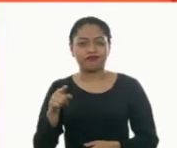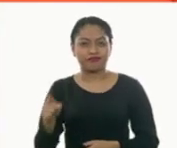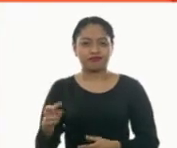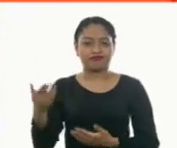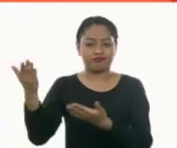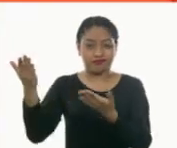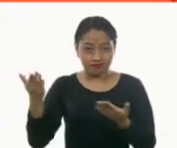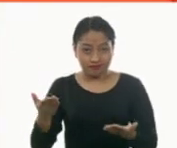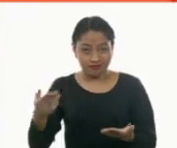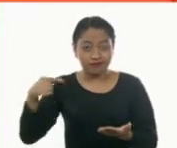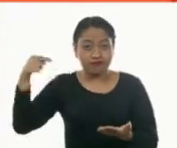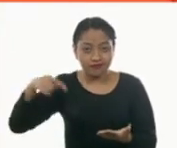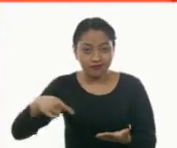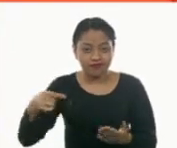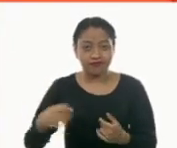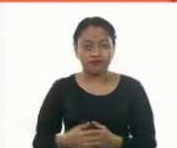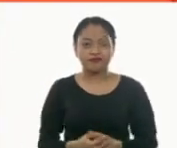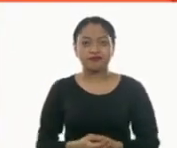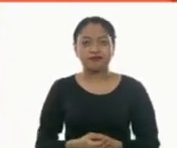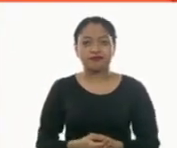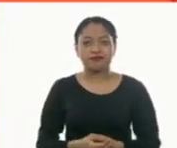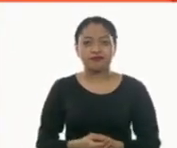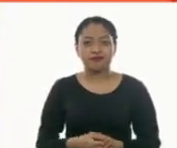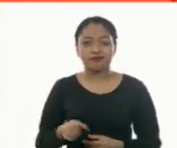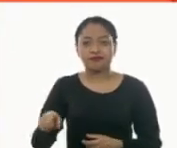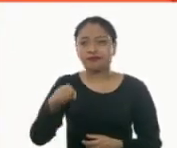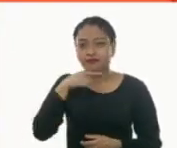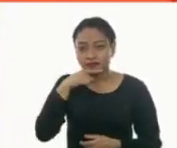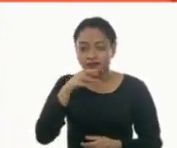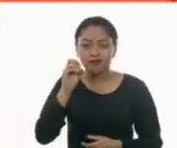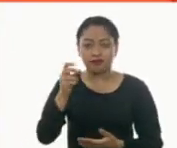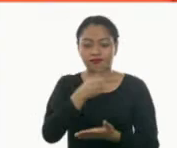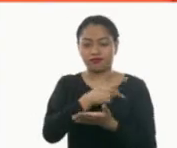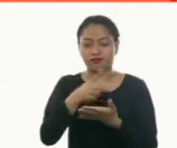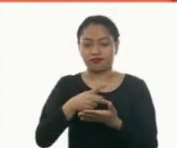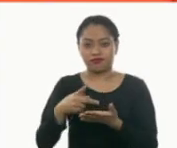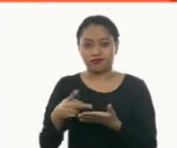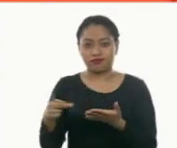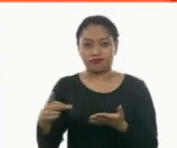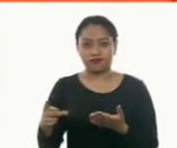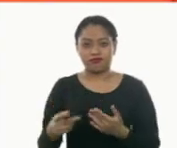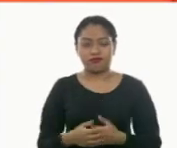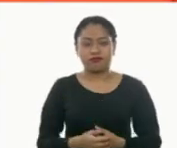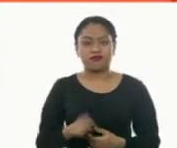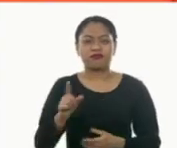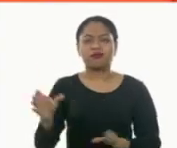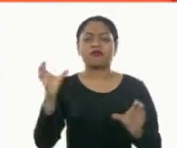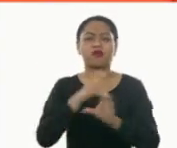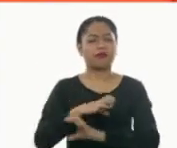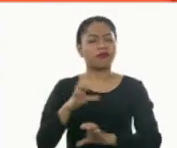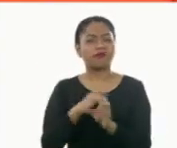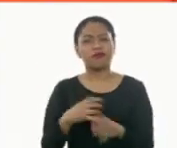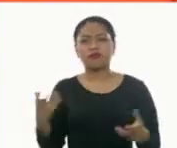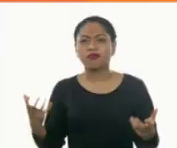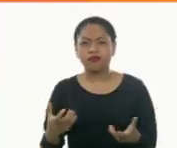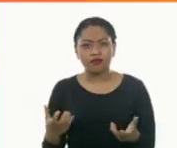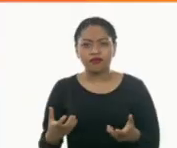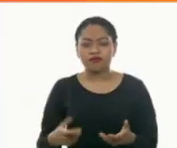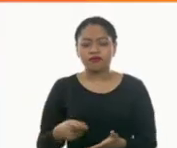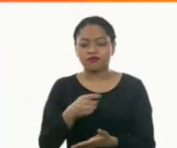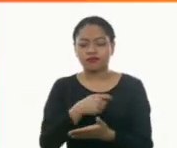nosotros llegaba siempre con un lápiz o una pluma o algo, inventando canciones, tocando en la